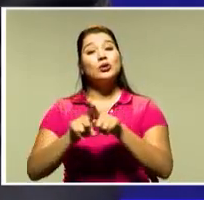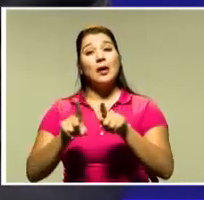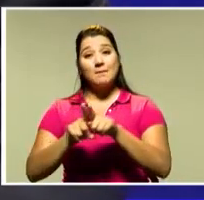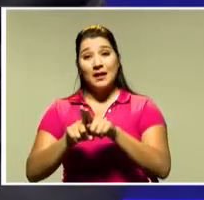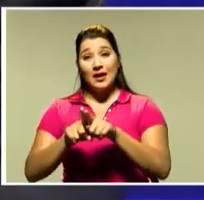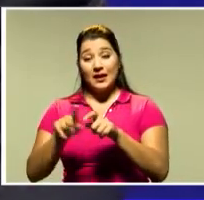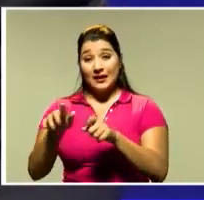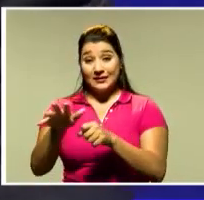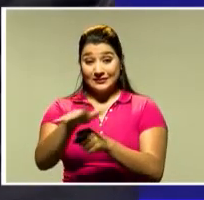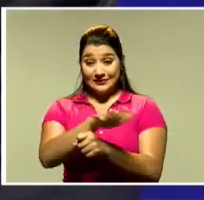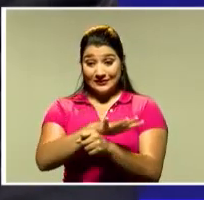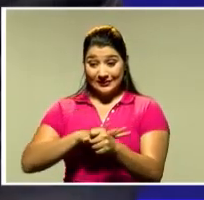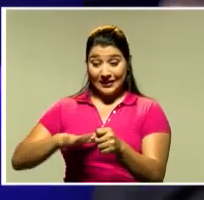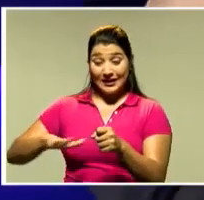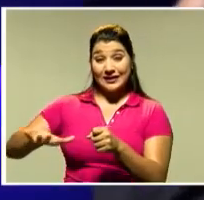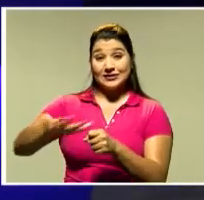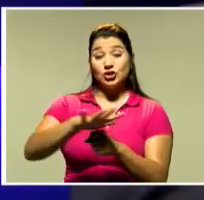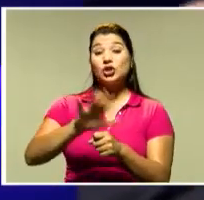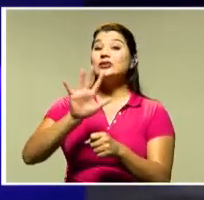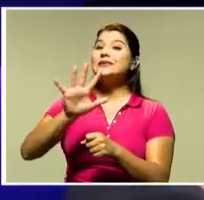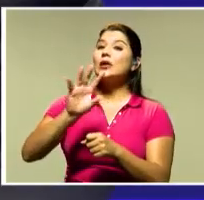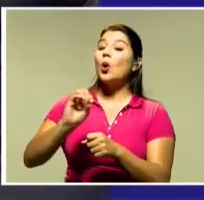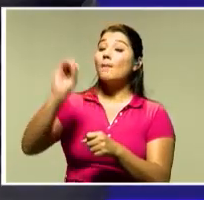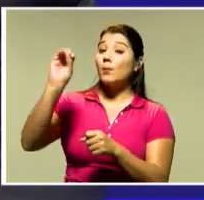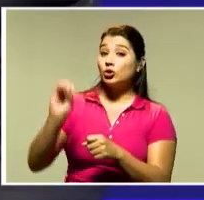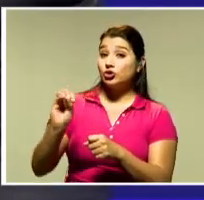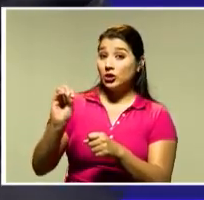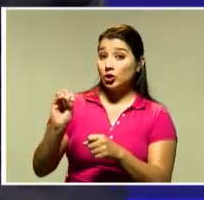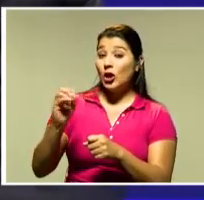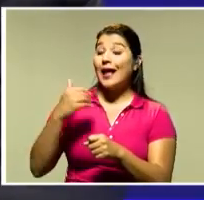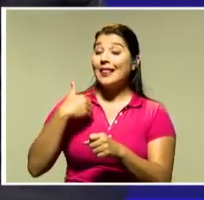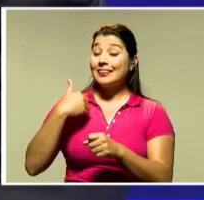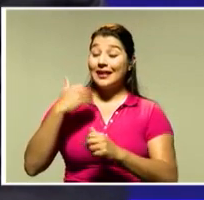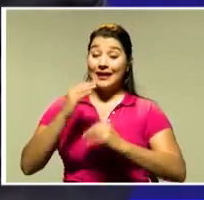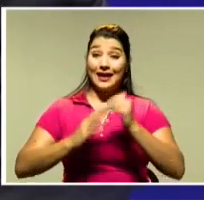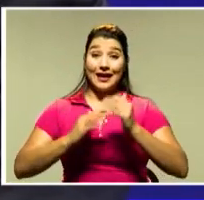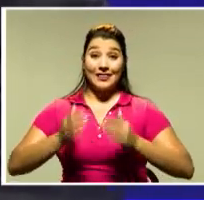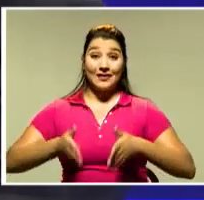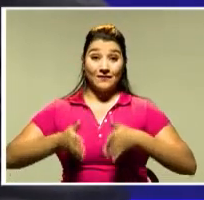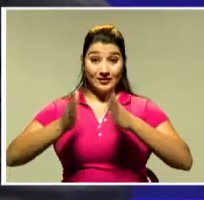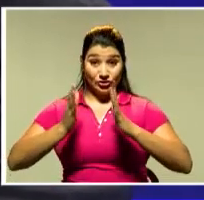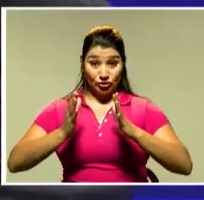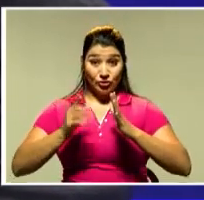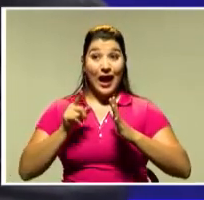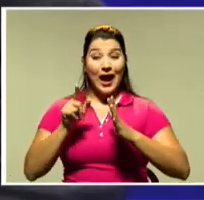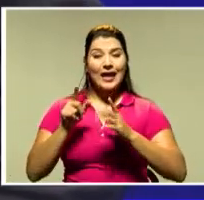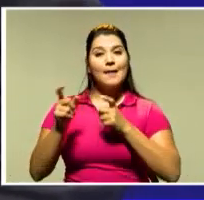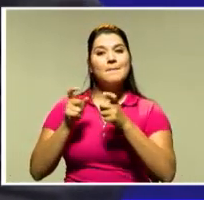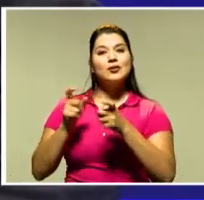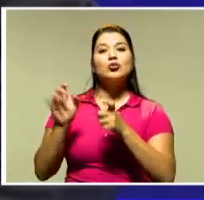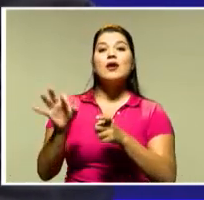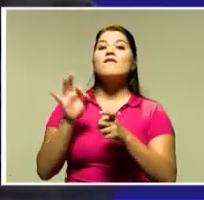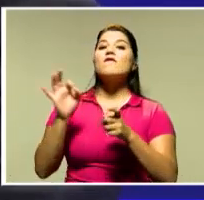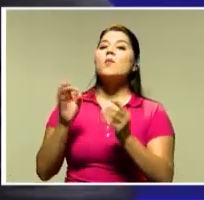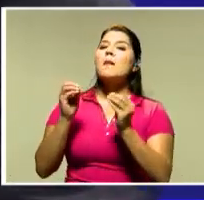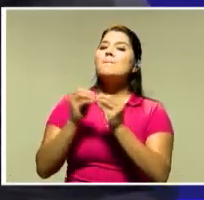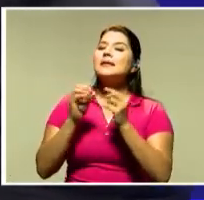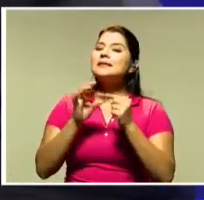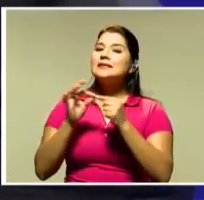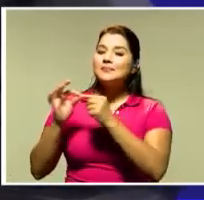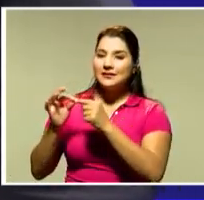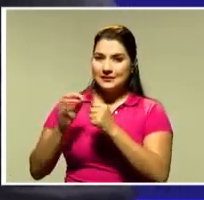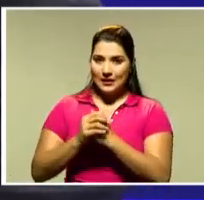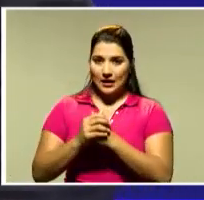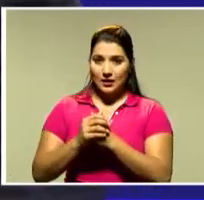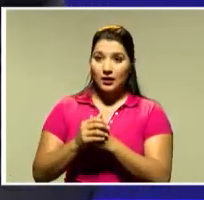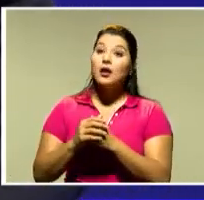contiene de la superficie que contiene los edificios históricos, pueda ser administrada de una forma especializada, con